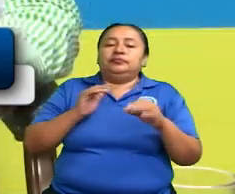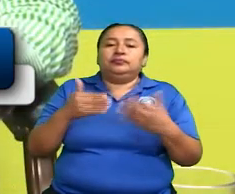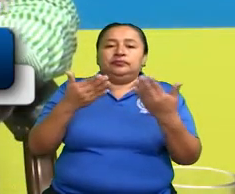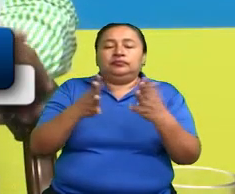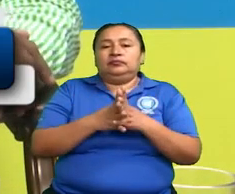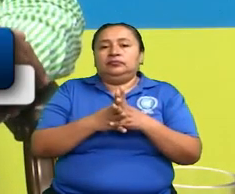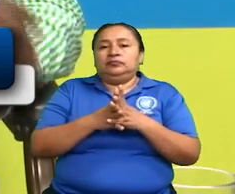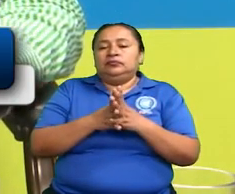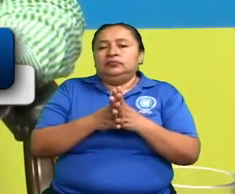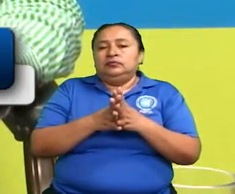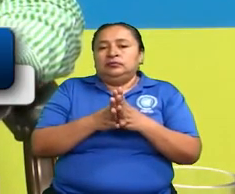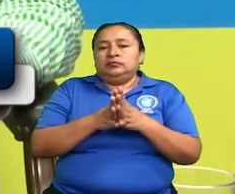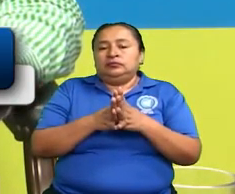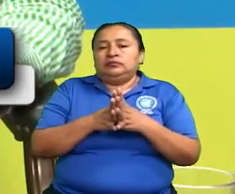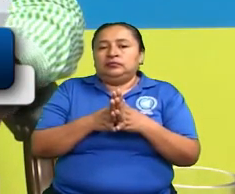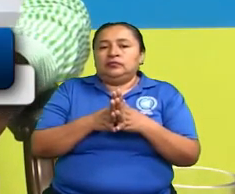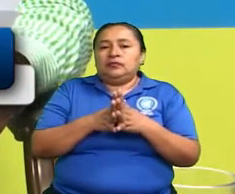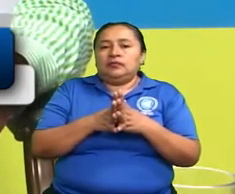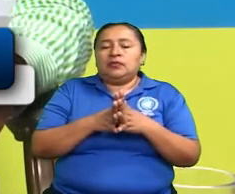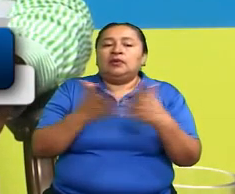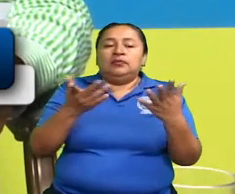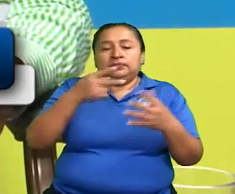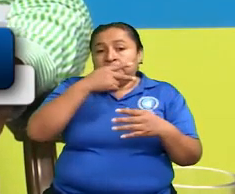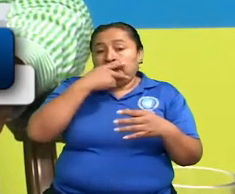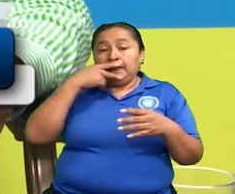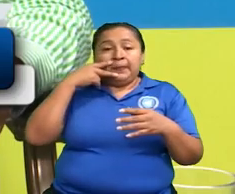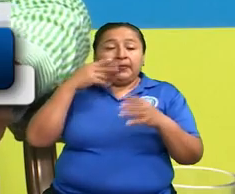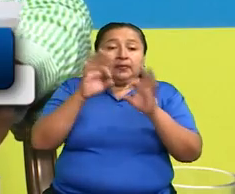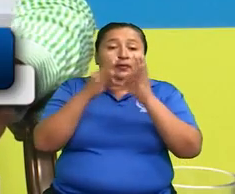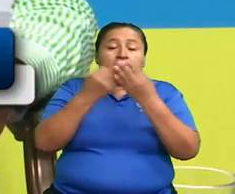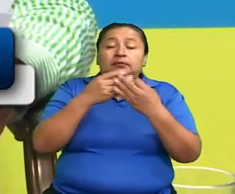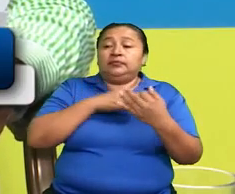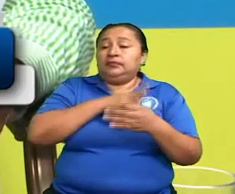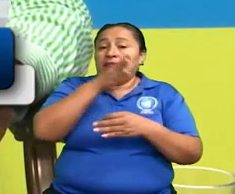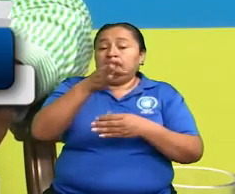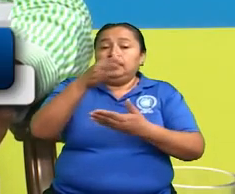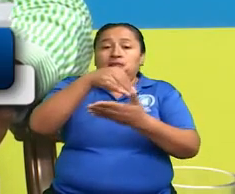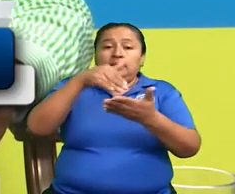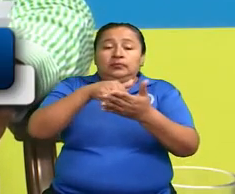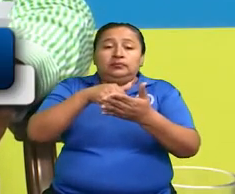ver, los padres de familia acuden a las diferentes unidades de salud pública y privada del